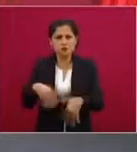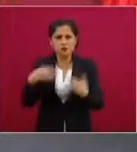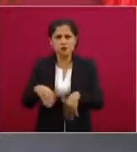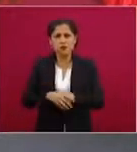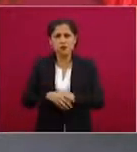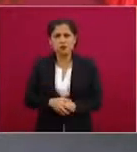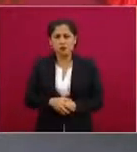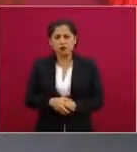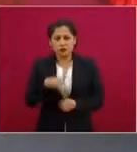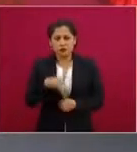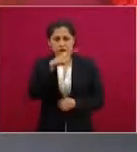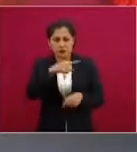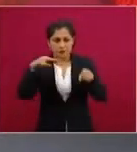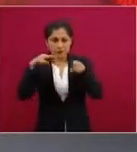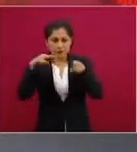parque natural,